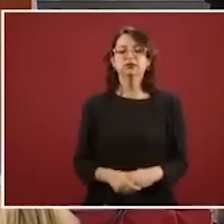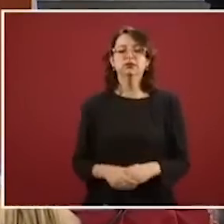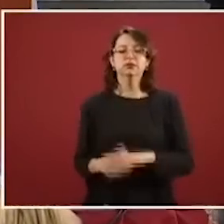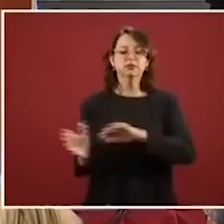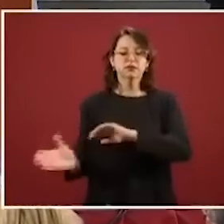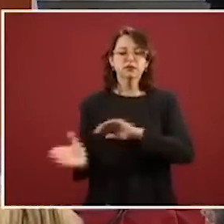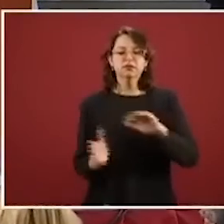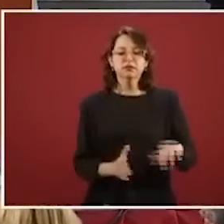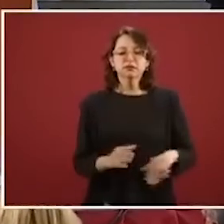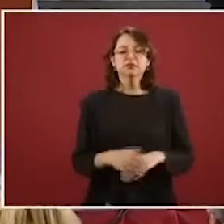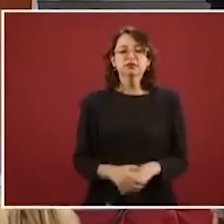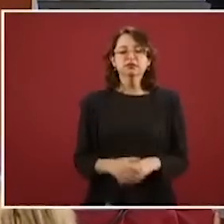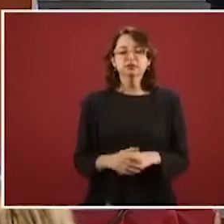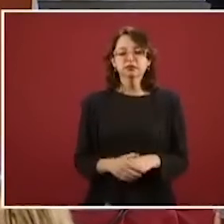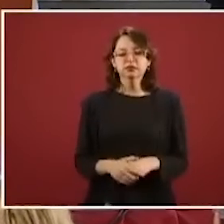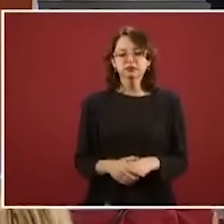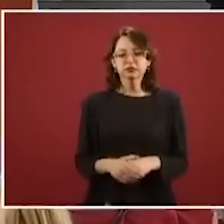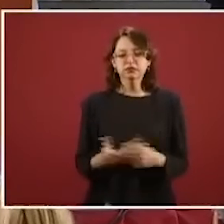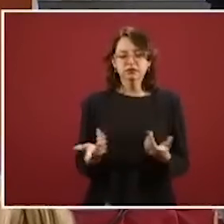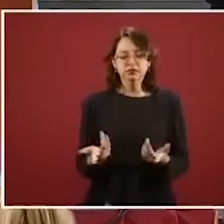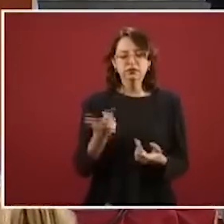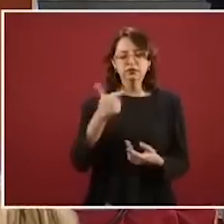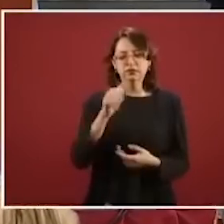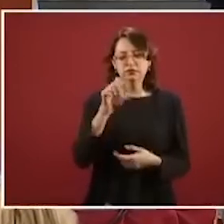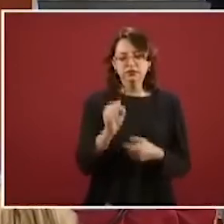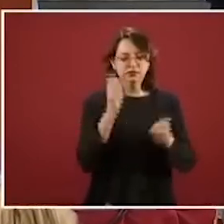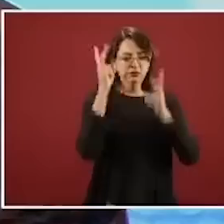de verificación a las estaciones de